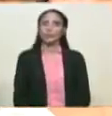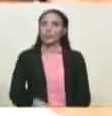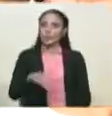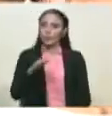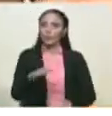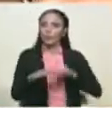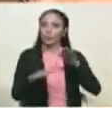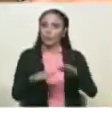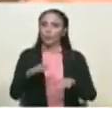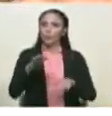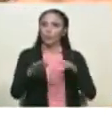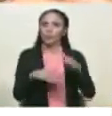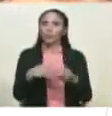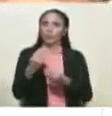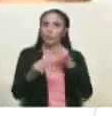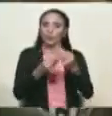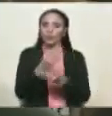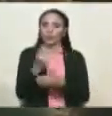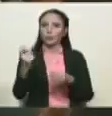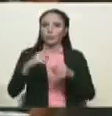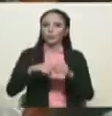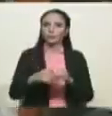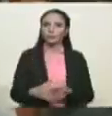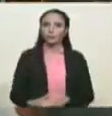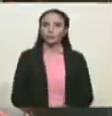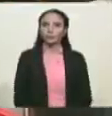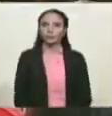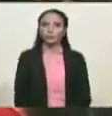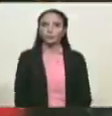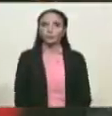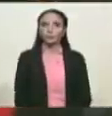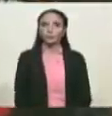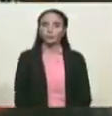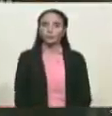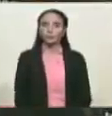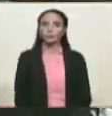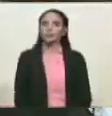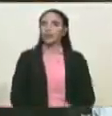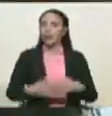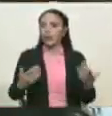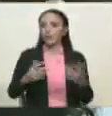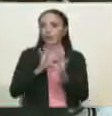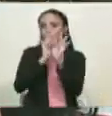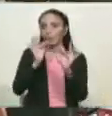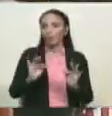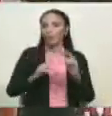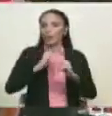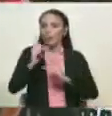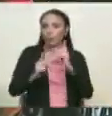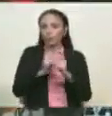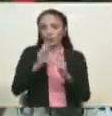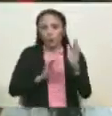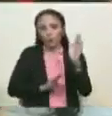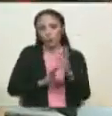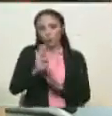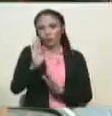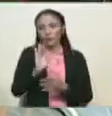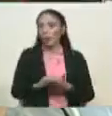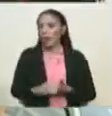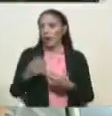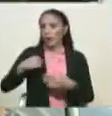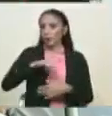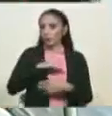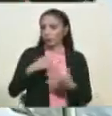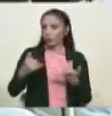paulatina, progresiva, vamos instalando un modelo virtuoso, productivo, capaz de